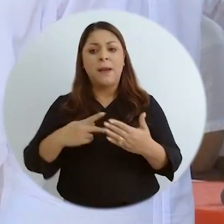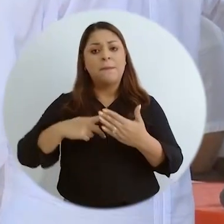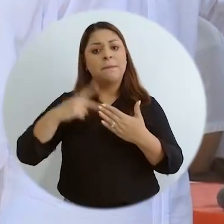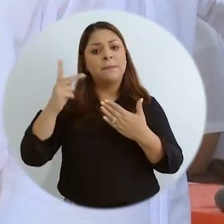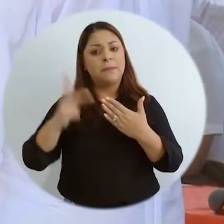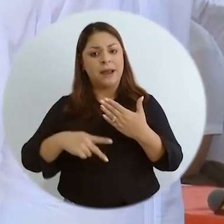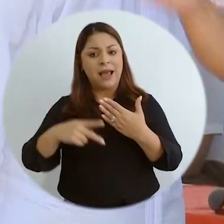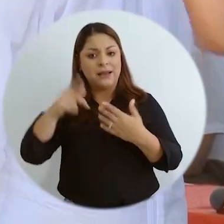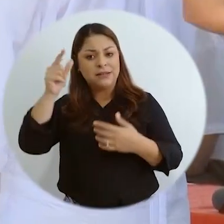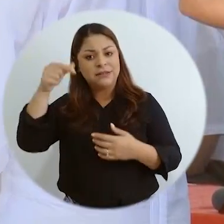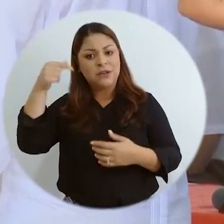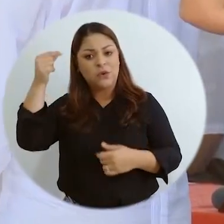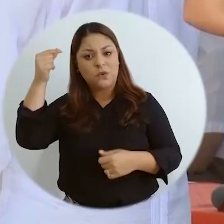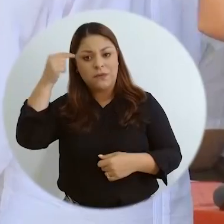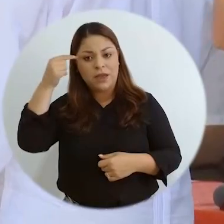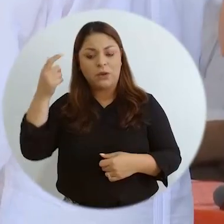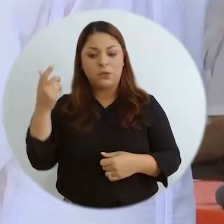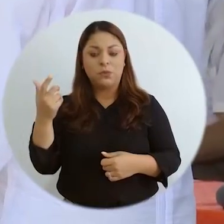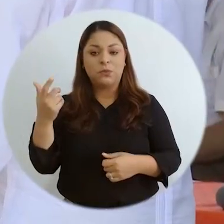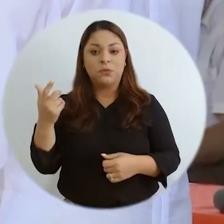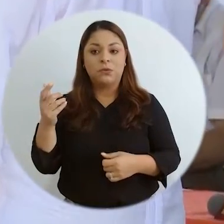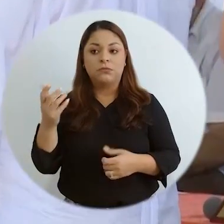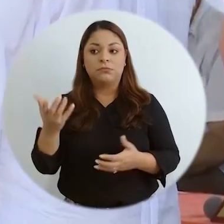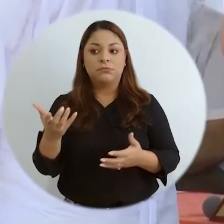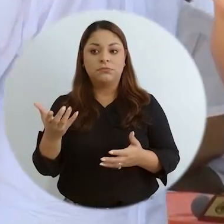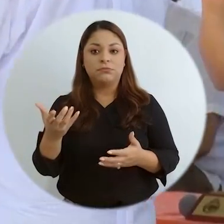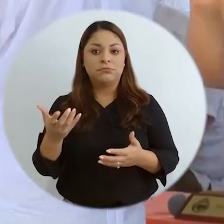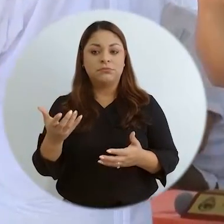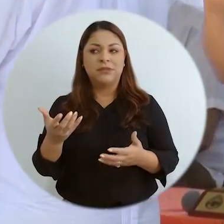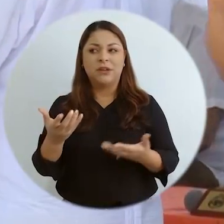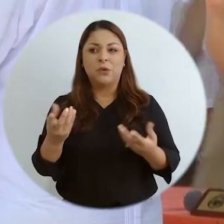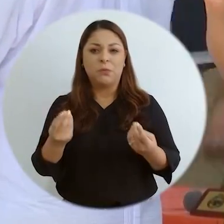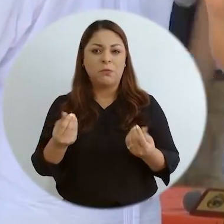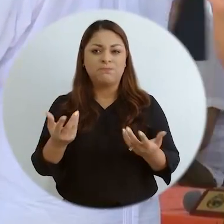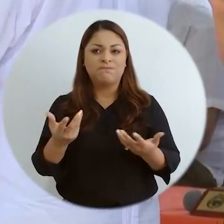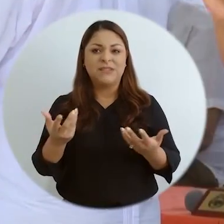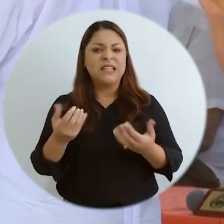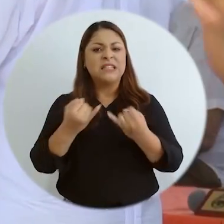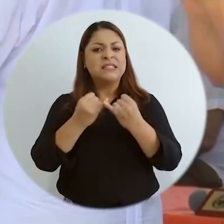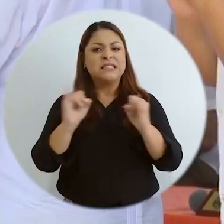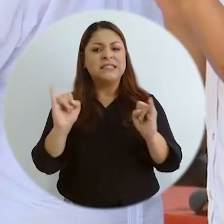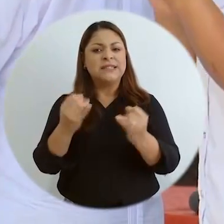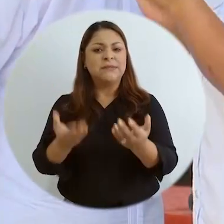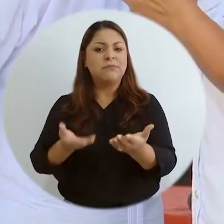sin propuestas, o sea, con ideas, pero sin formas de poder ejecutarse.